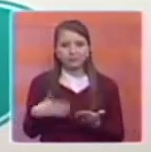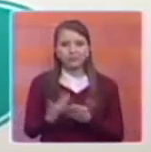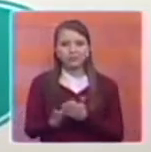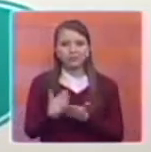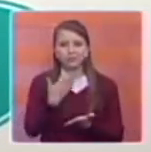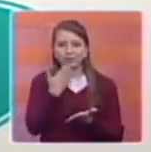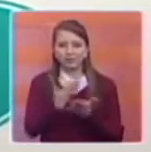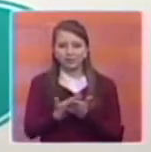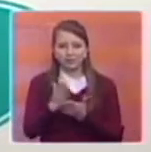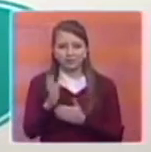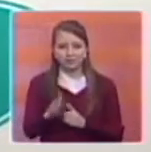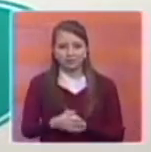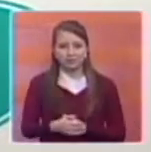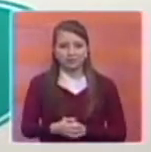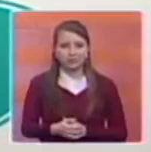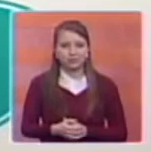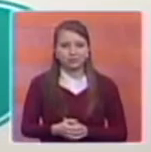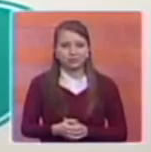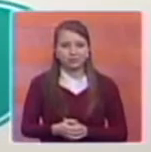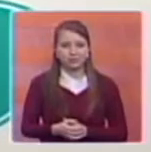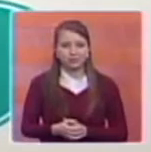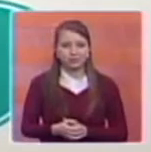agradecer. Este es el recetario,